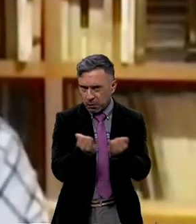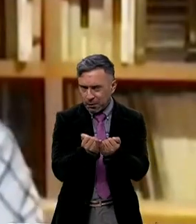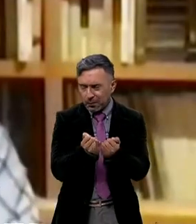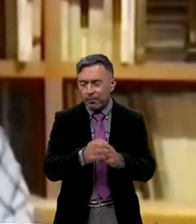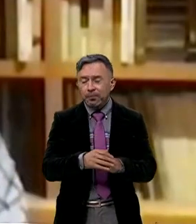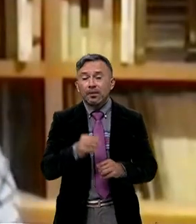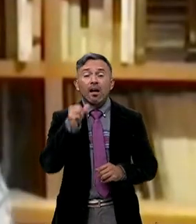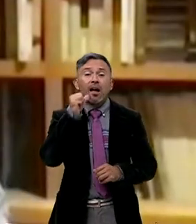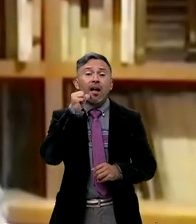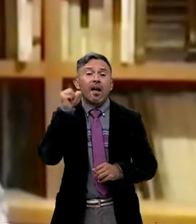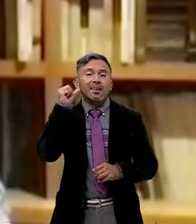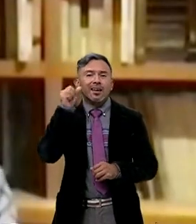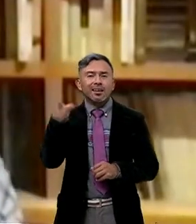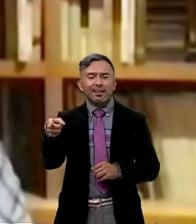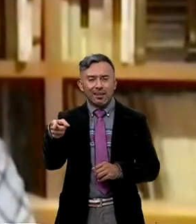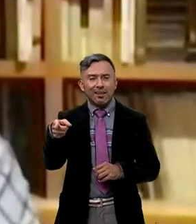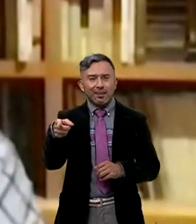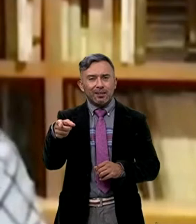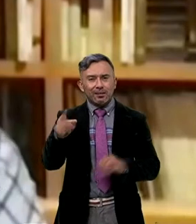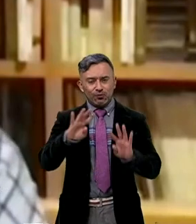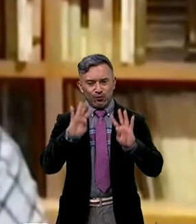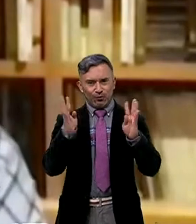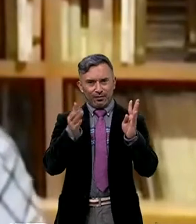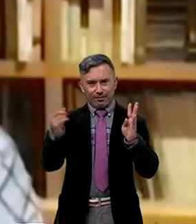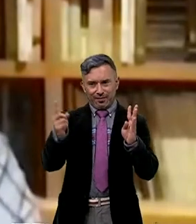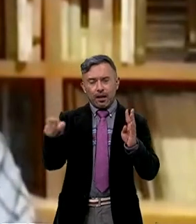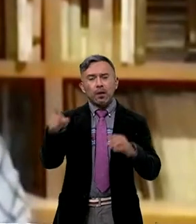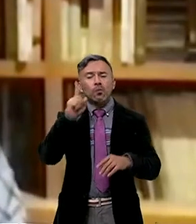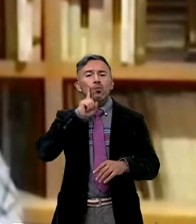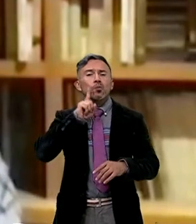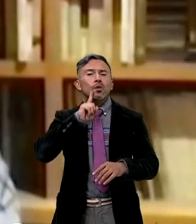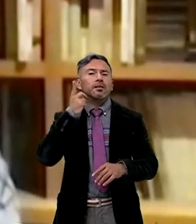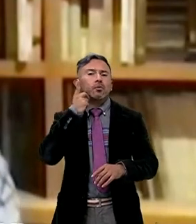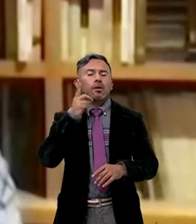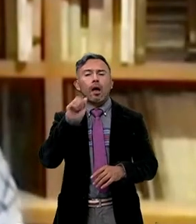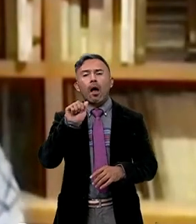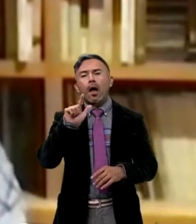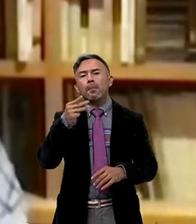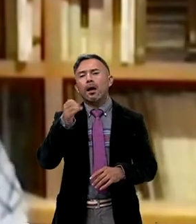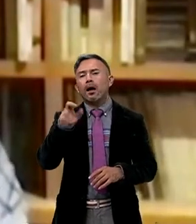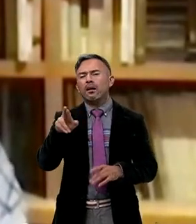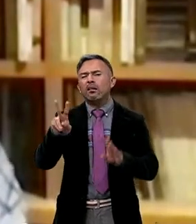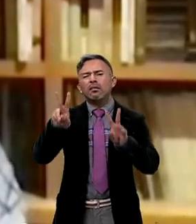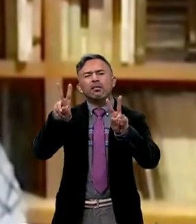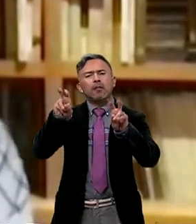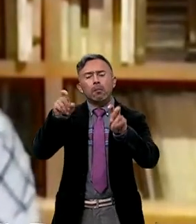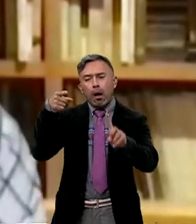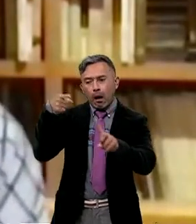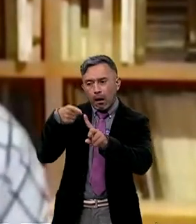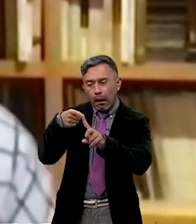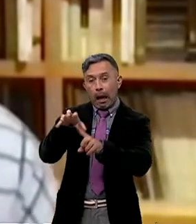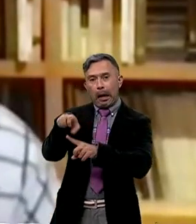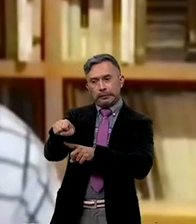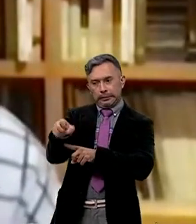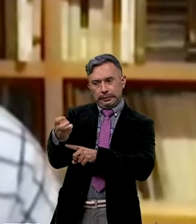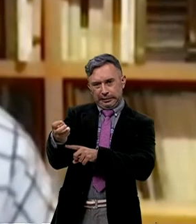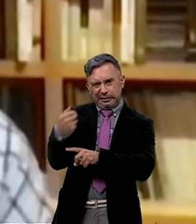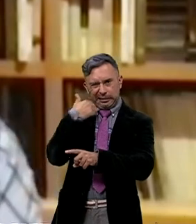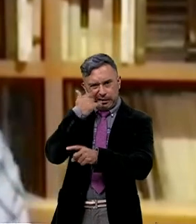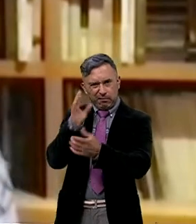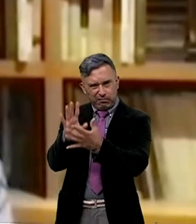la diputada almaguer y al que yo me quiero referir que fue esta preocupación